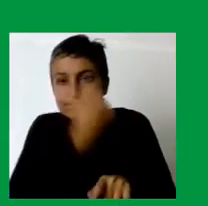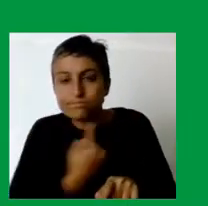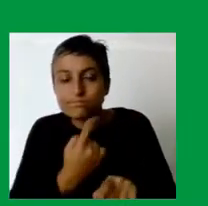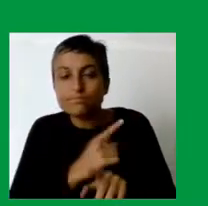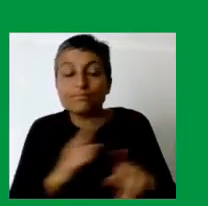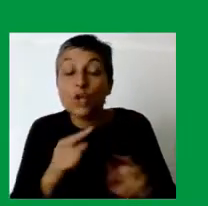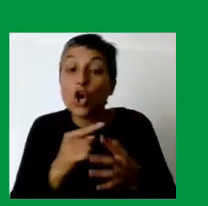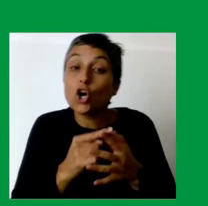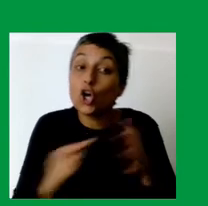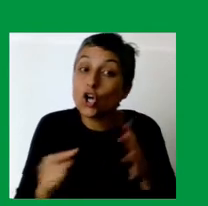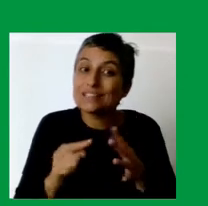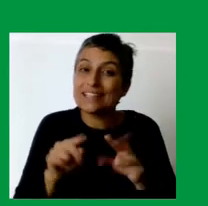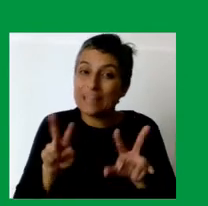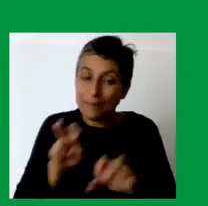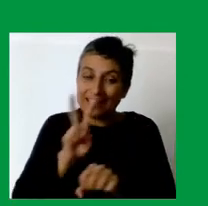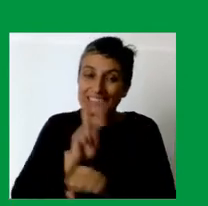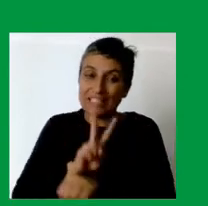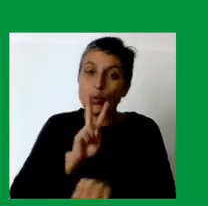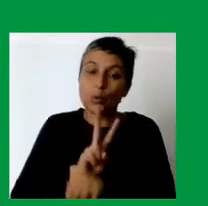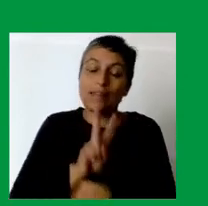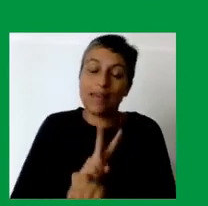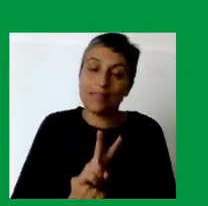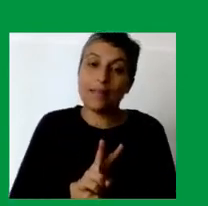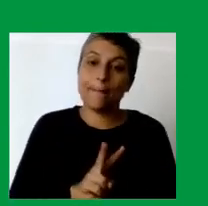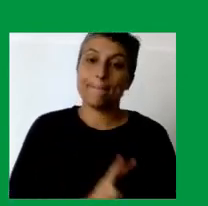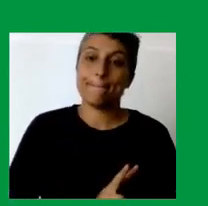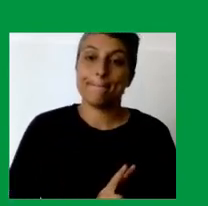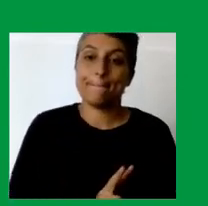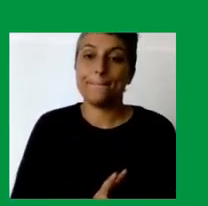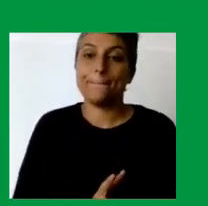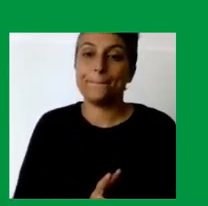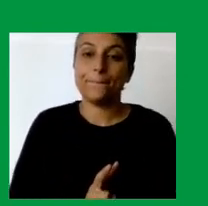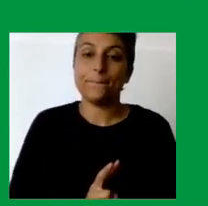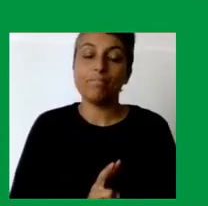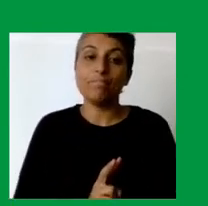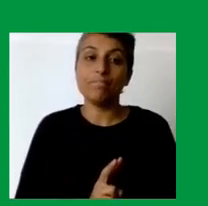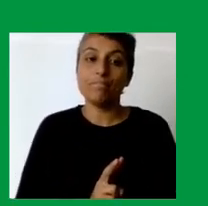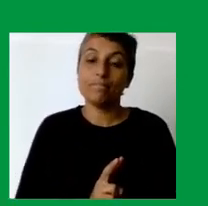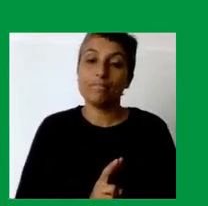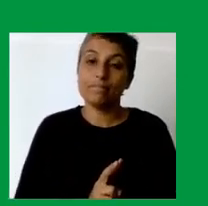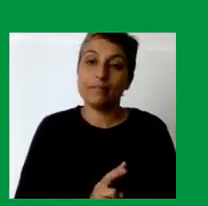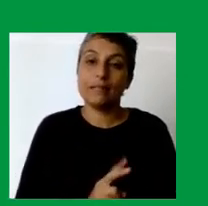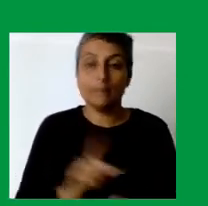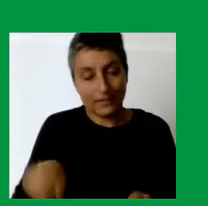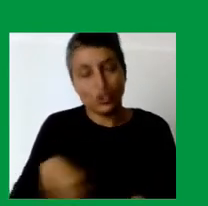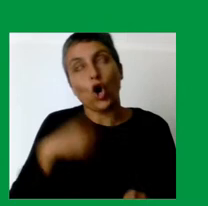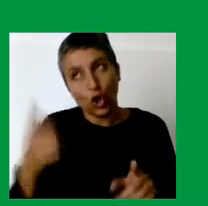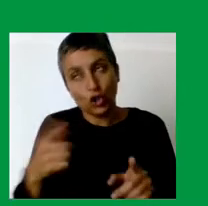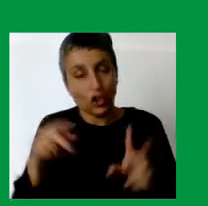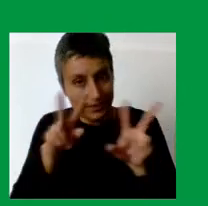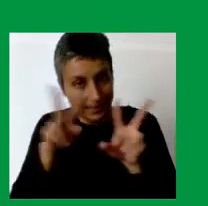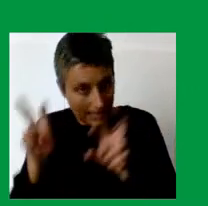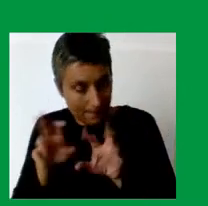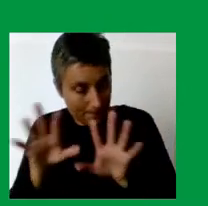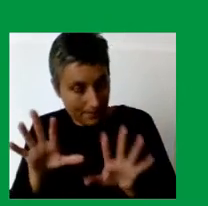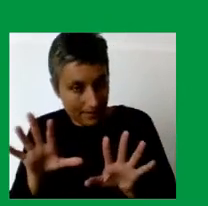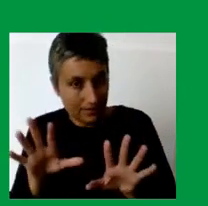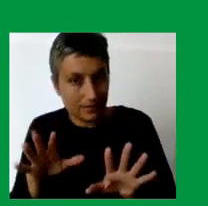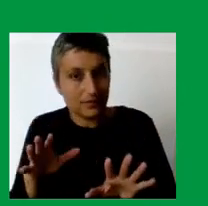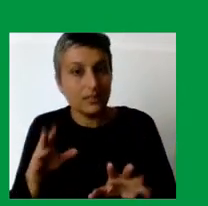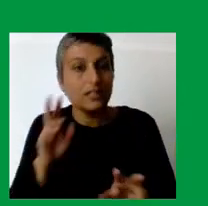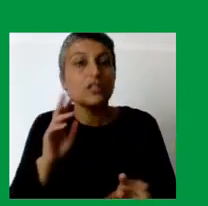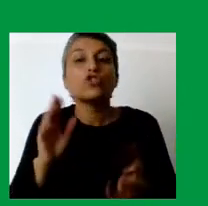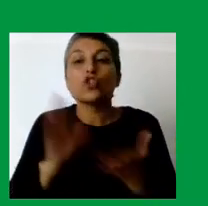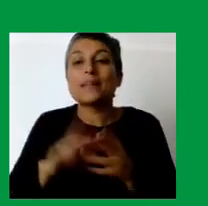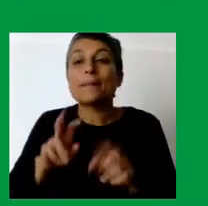esas cuestiones de la seguridad, que también serían otro webinar y que yo vi que también han hecho sobre